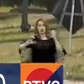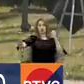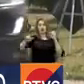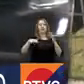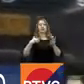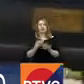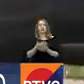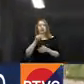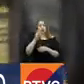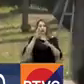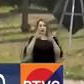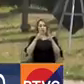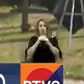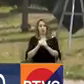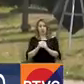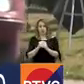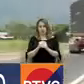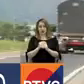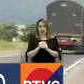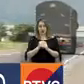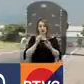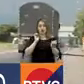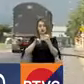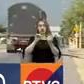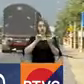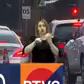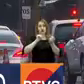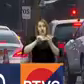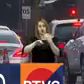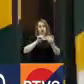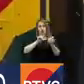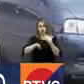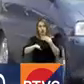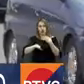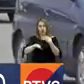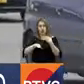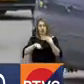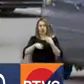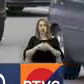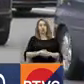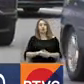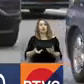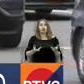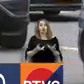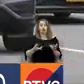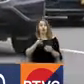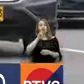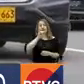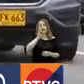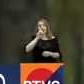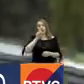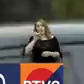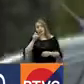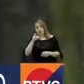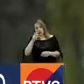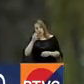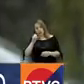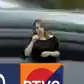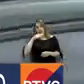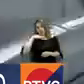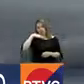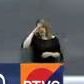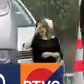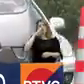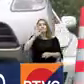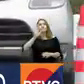8 de la noche de manera bidireccional hasta en sentido rionegro medellín es importante tener también